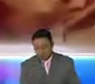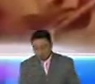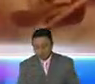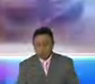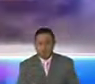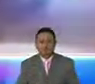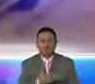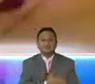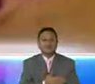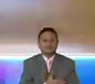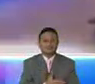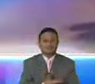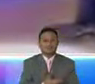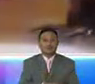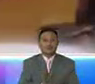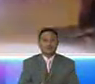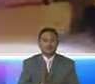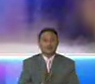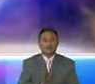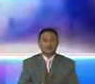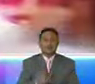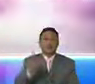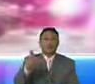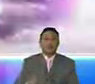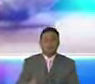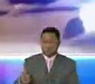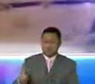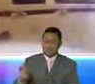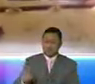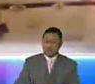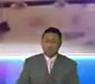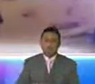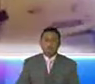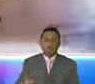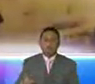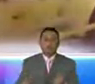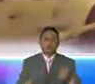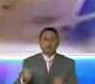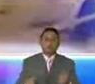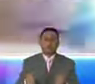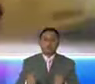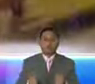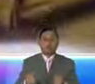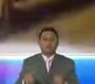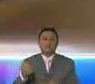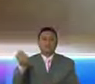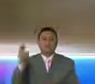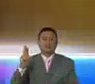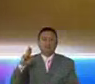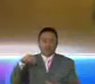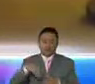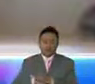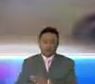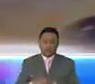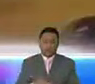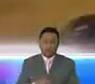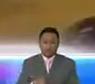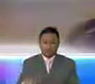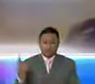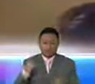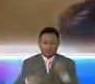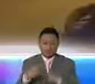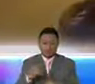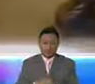utilizado minutos antes al disparar contra un ciudadano que se movilizaba en un auto por el ingreso sur de la ciudad. Lo dejaron herido